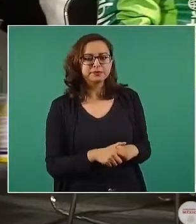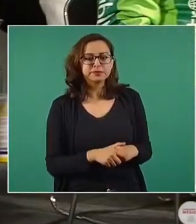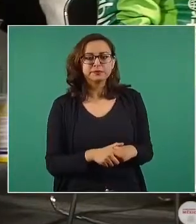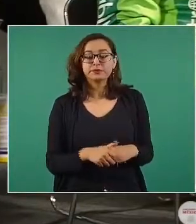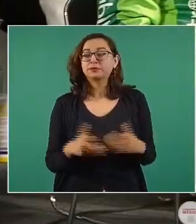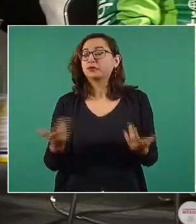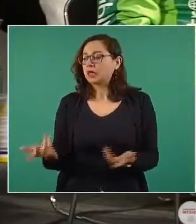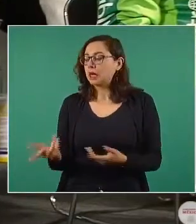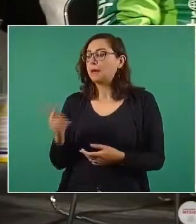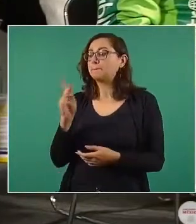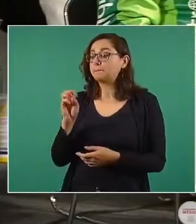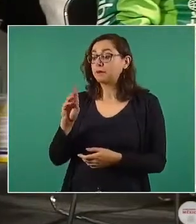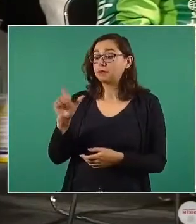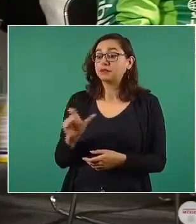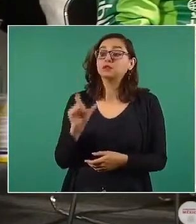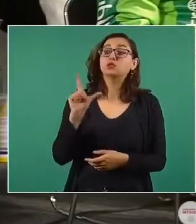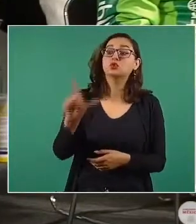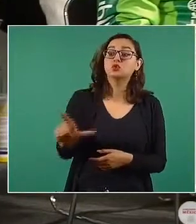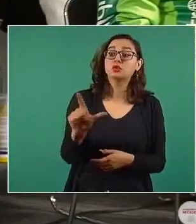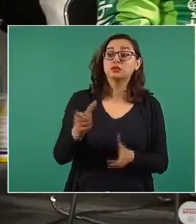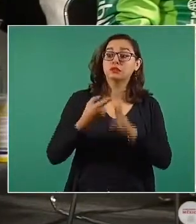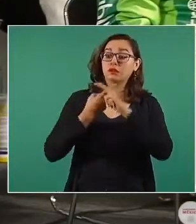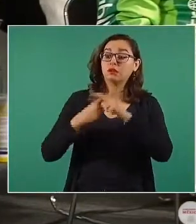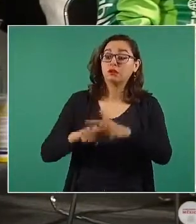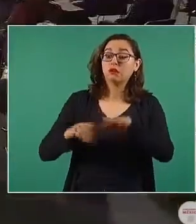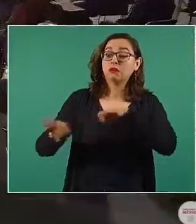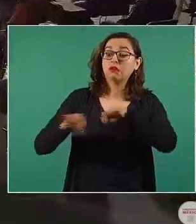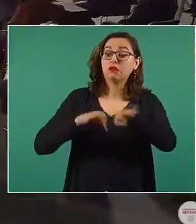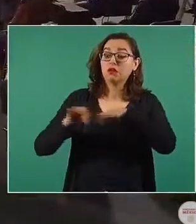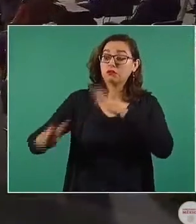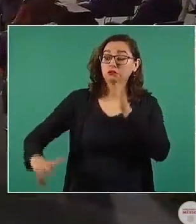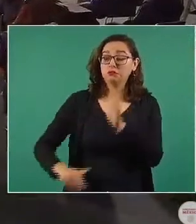normal el día lunes. ¿Qué va a pasar si eso no es posible?